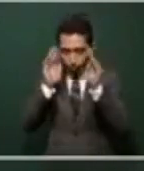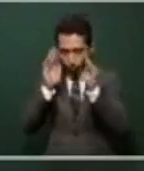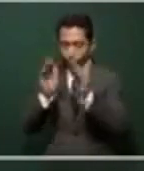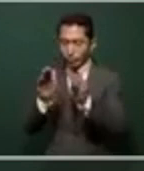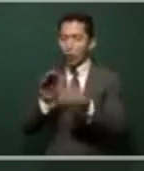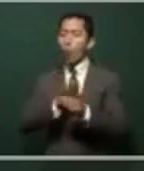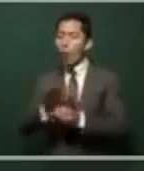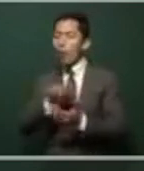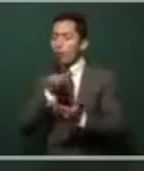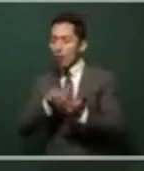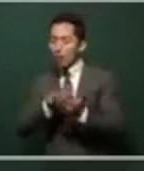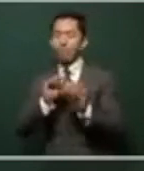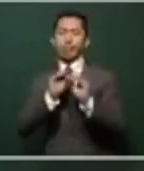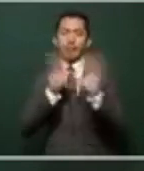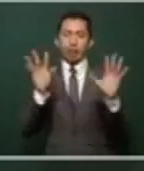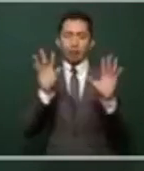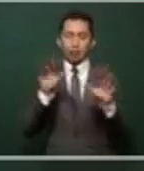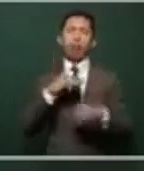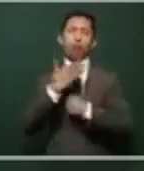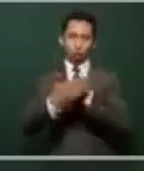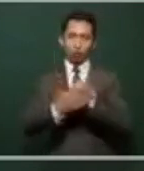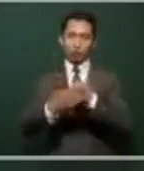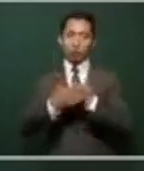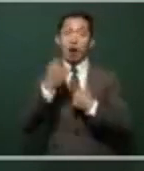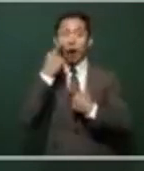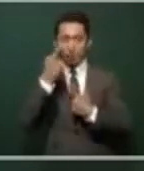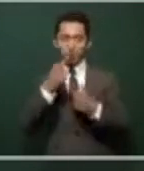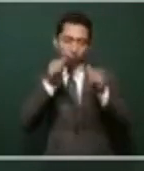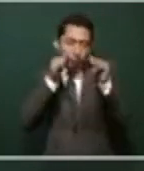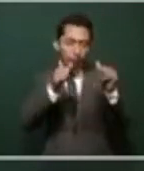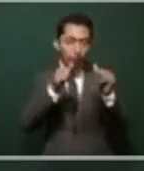y vamos a atenderlos.